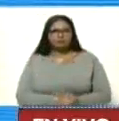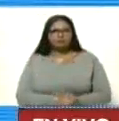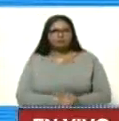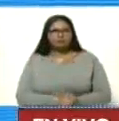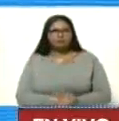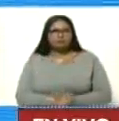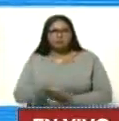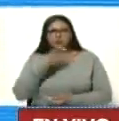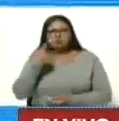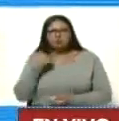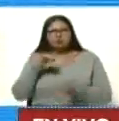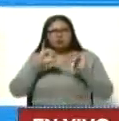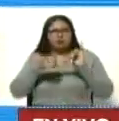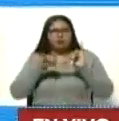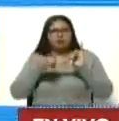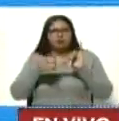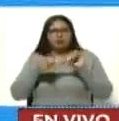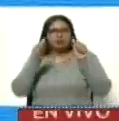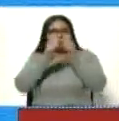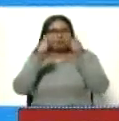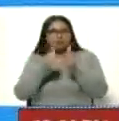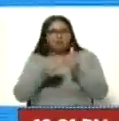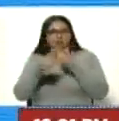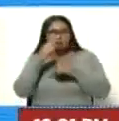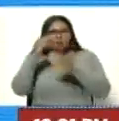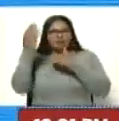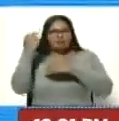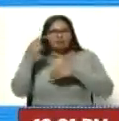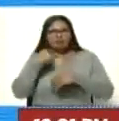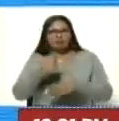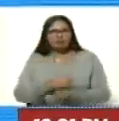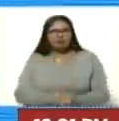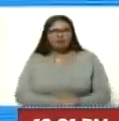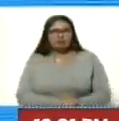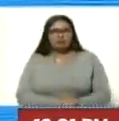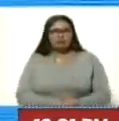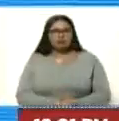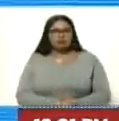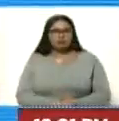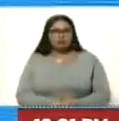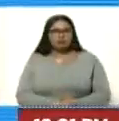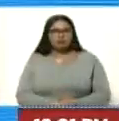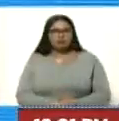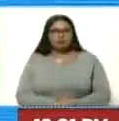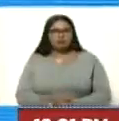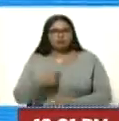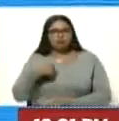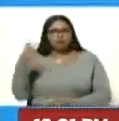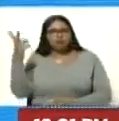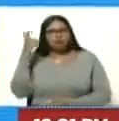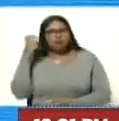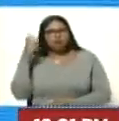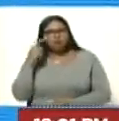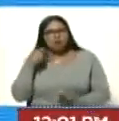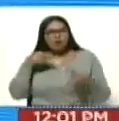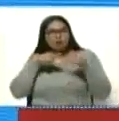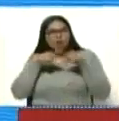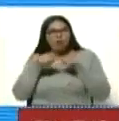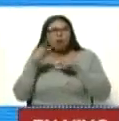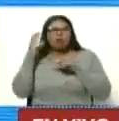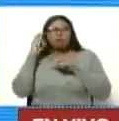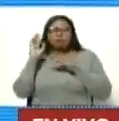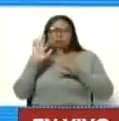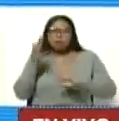Bueno, yo era ingeniero de sistema, ¿no? Hace tiempo que dejé de ser ingeniero de sistema. Y había escuchado de la teoría del enjambre.